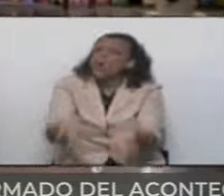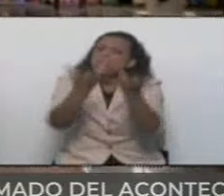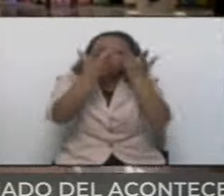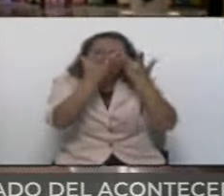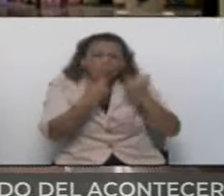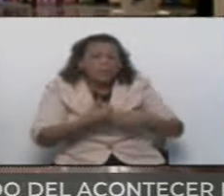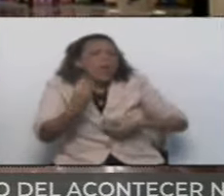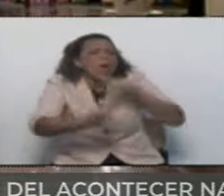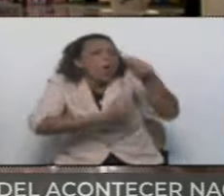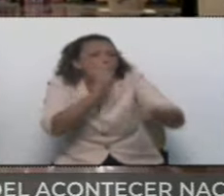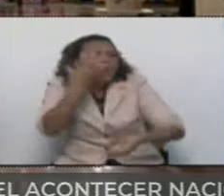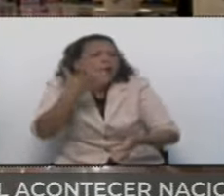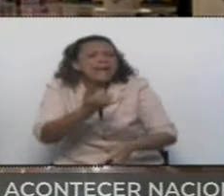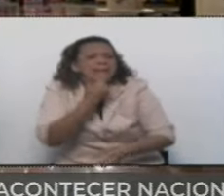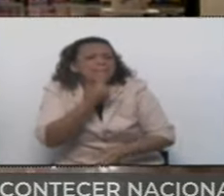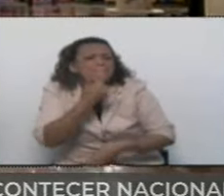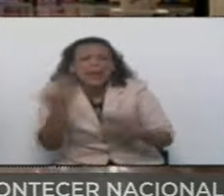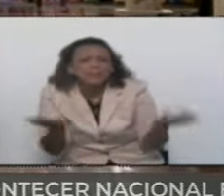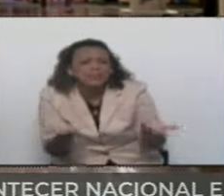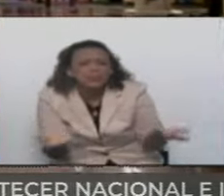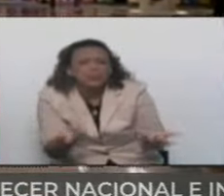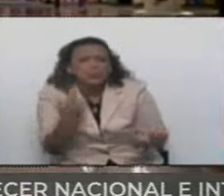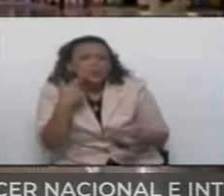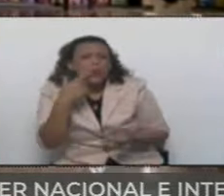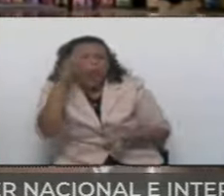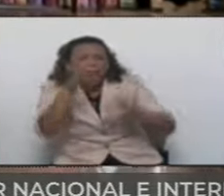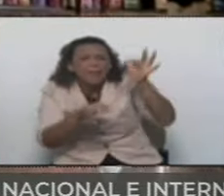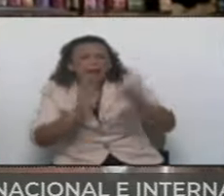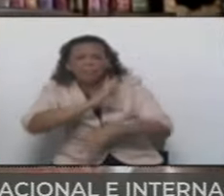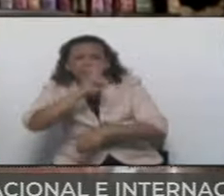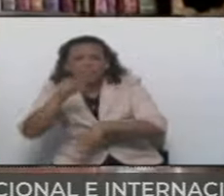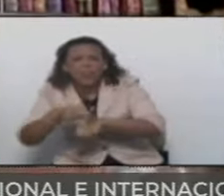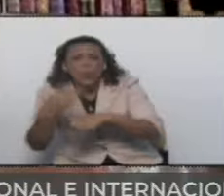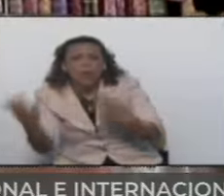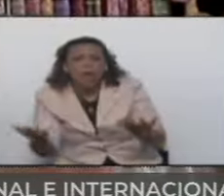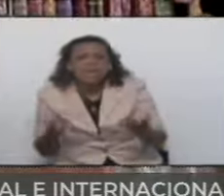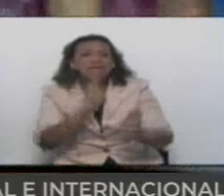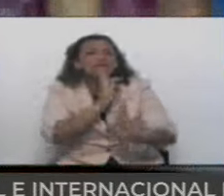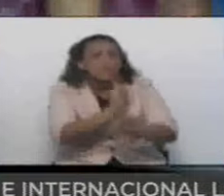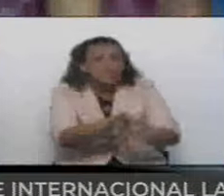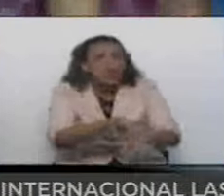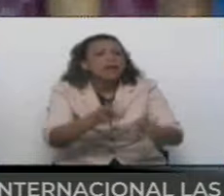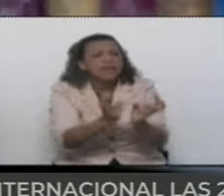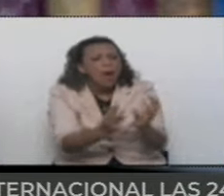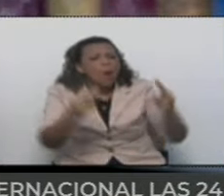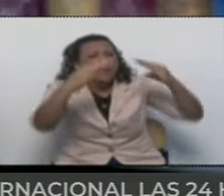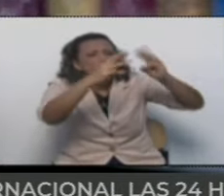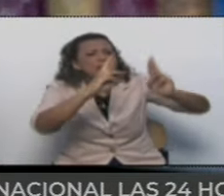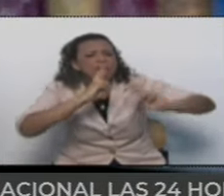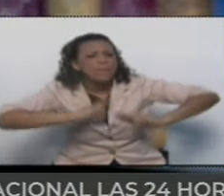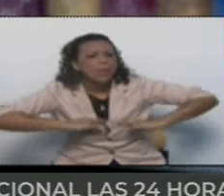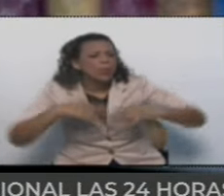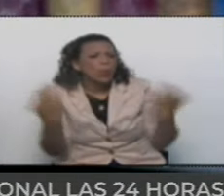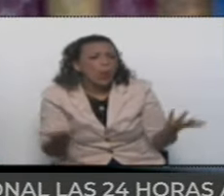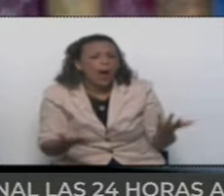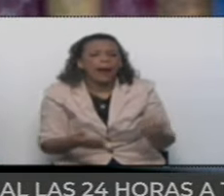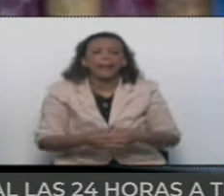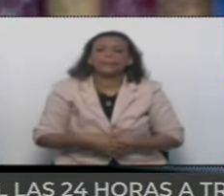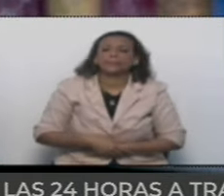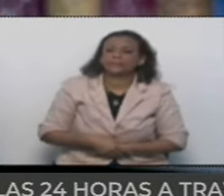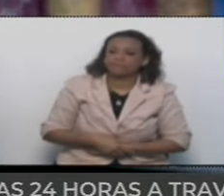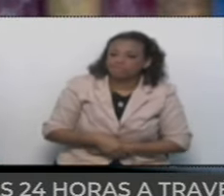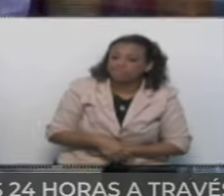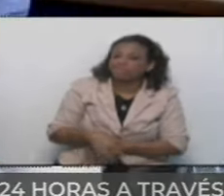hace de esta Asamblea General y qué respuesta ha recibido por parte del secretario general.